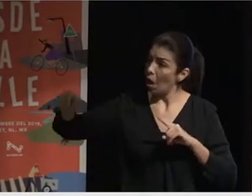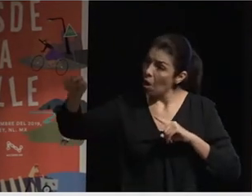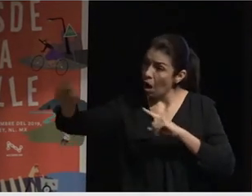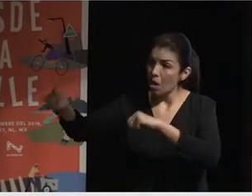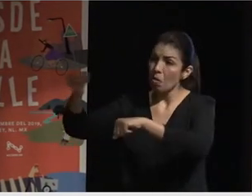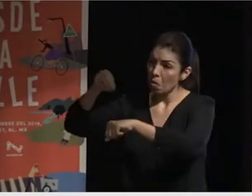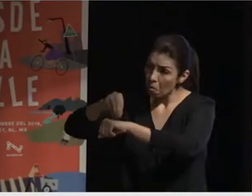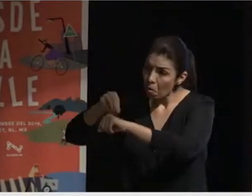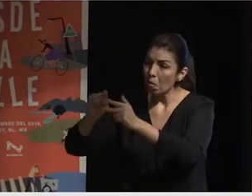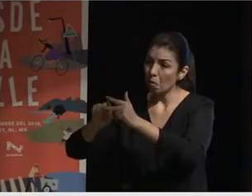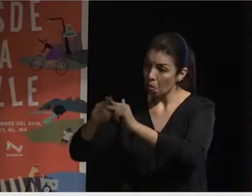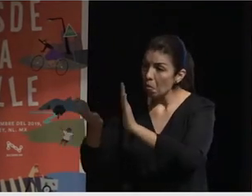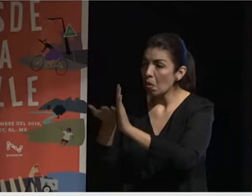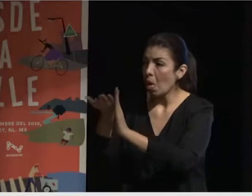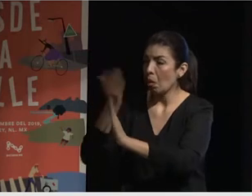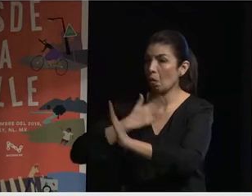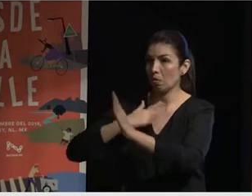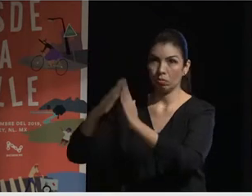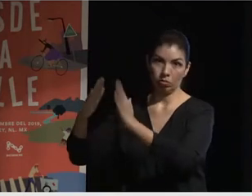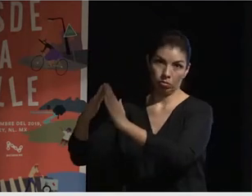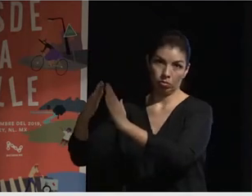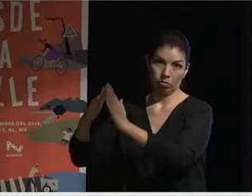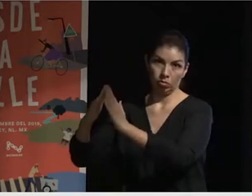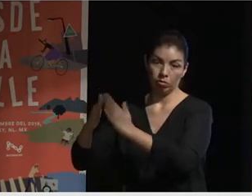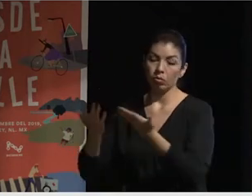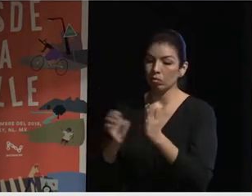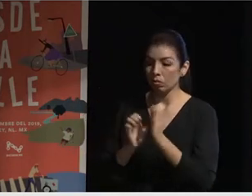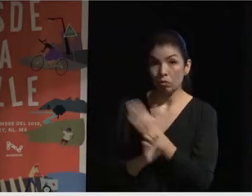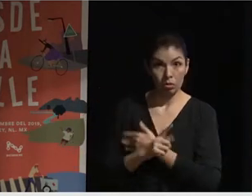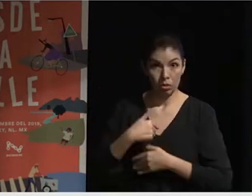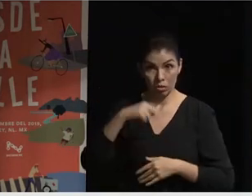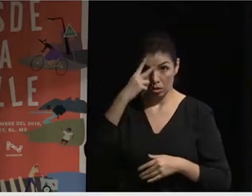las políticas públicas que estén trabajando este tema a nivel nacional.